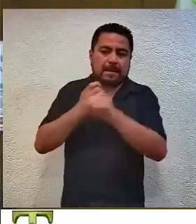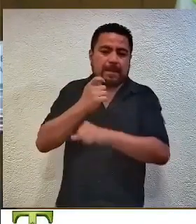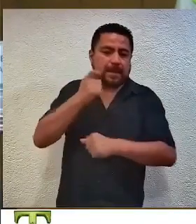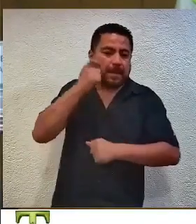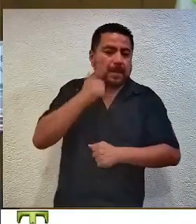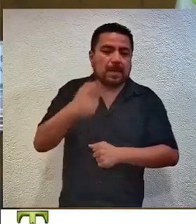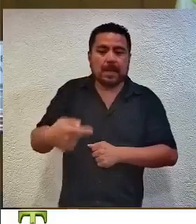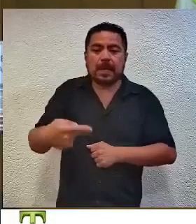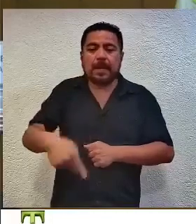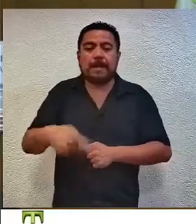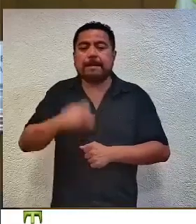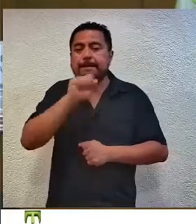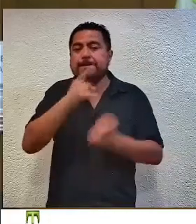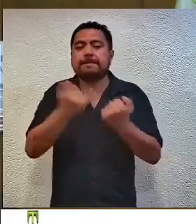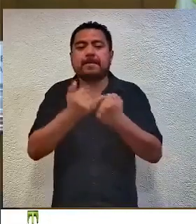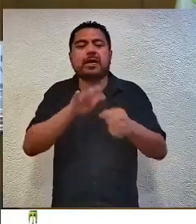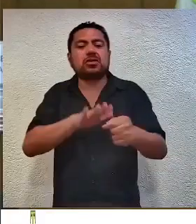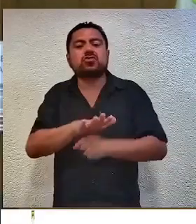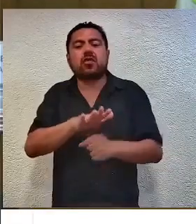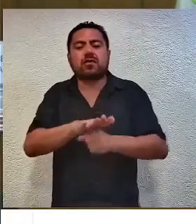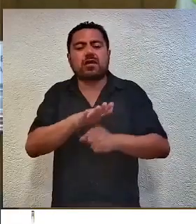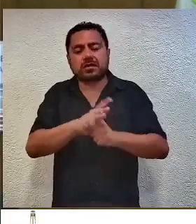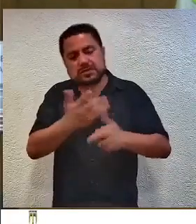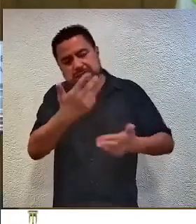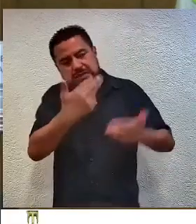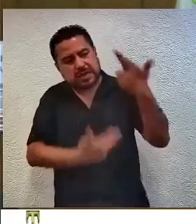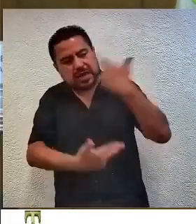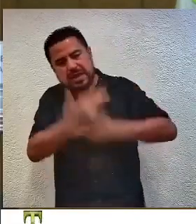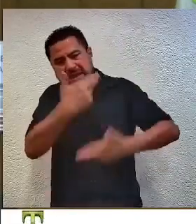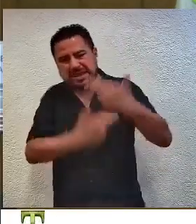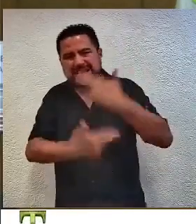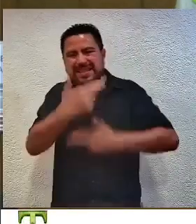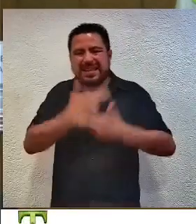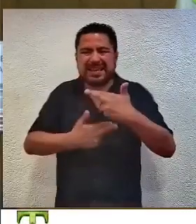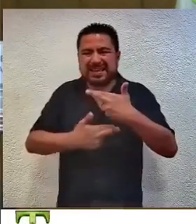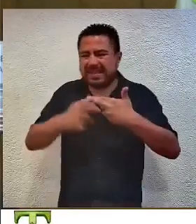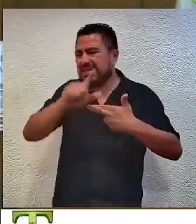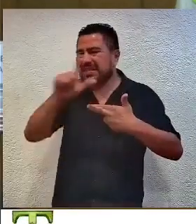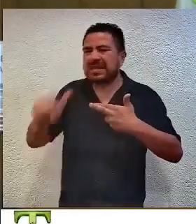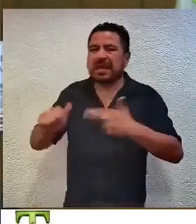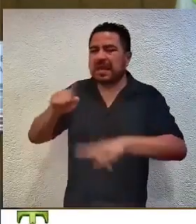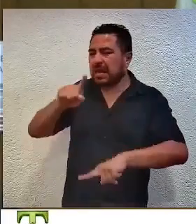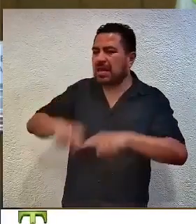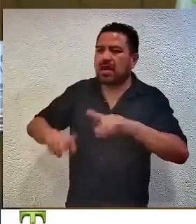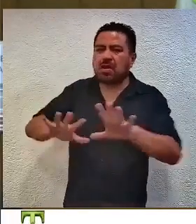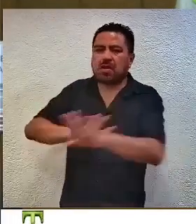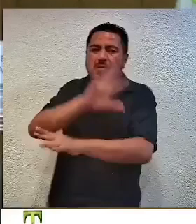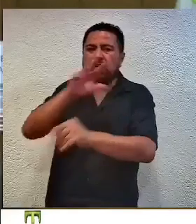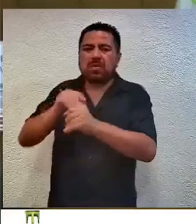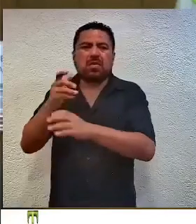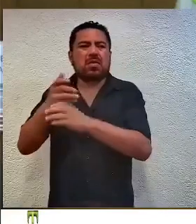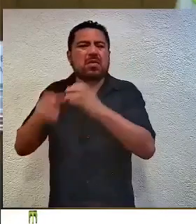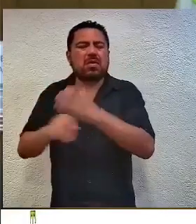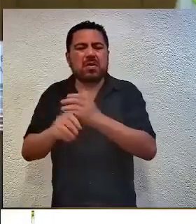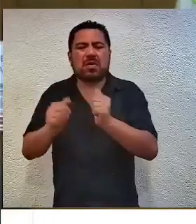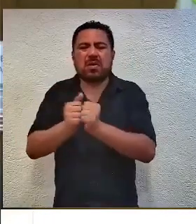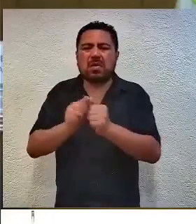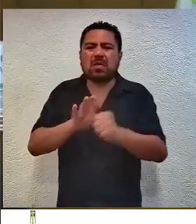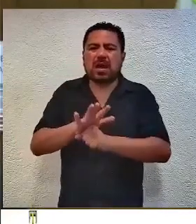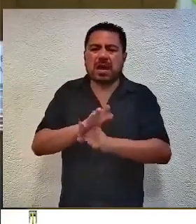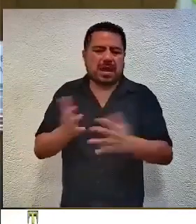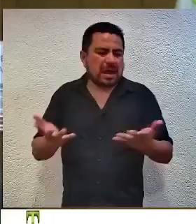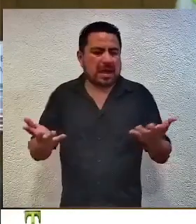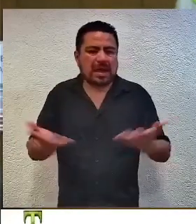Guerrero y suficiente para revocar la resolución impugnada y dejar sin efecto todos aquellos actos y actuaciones